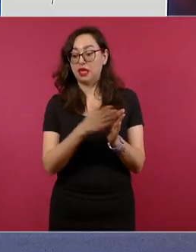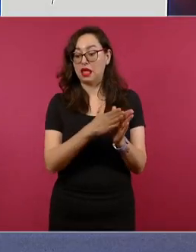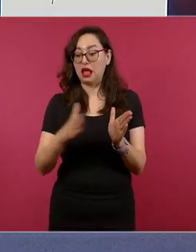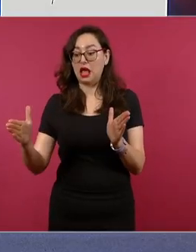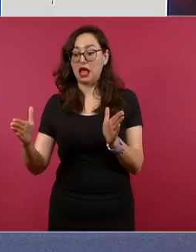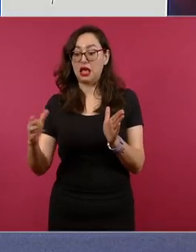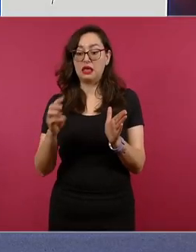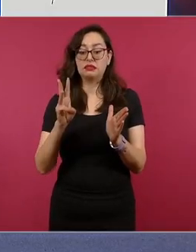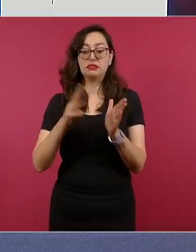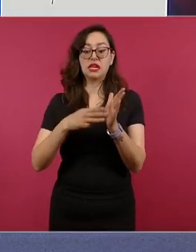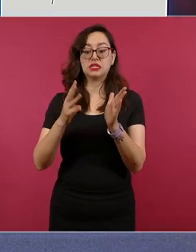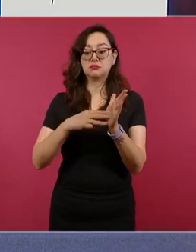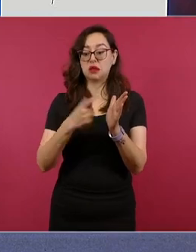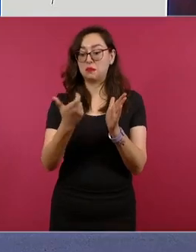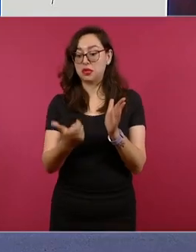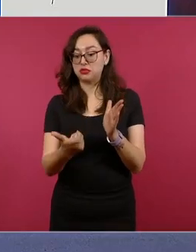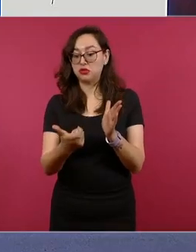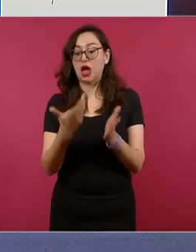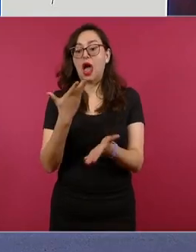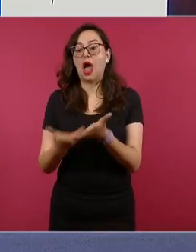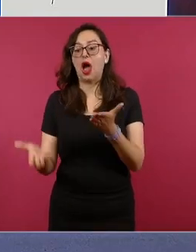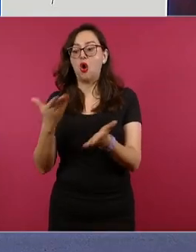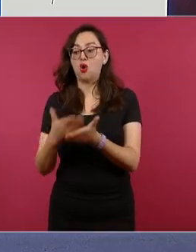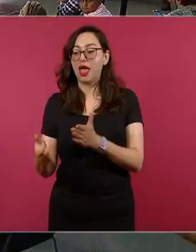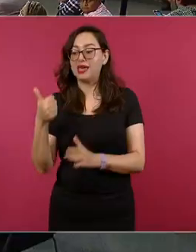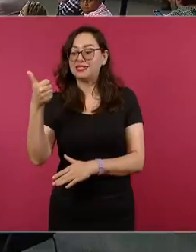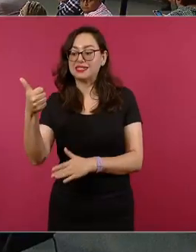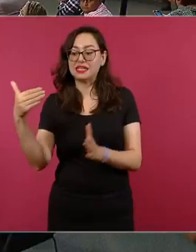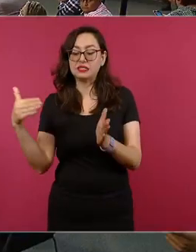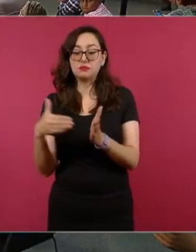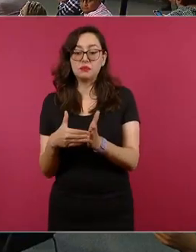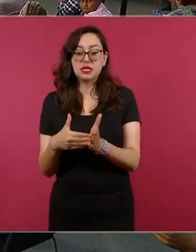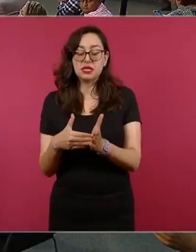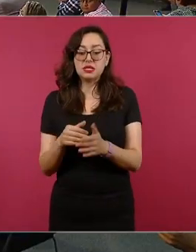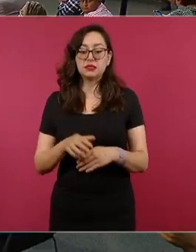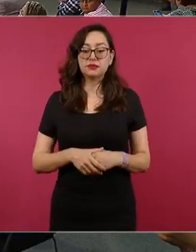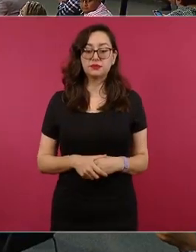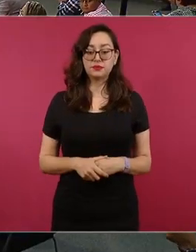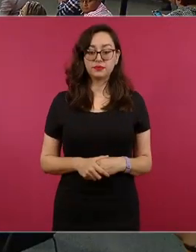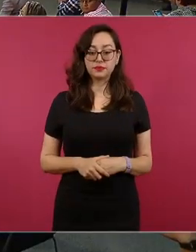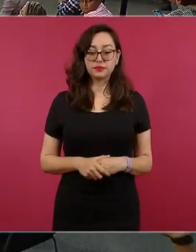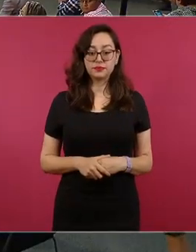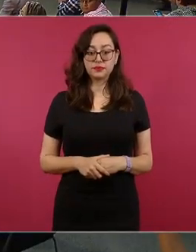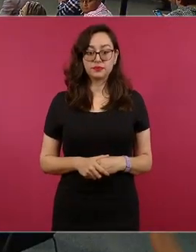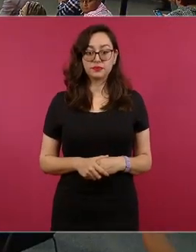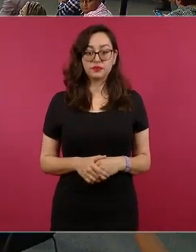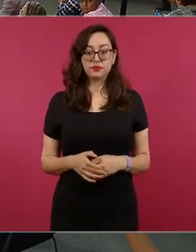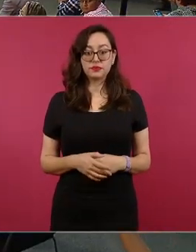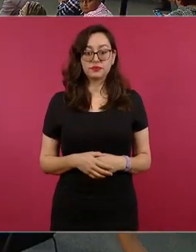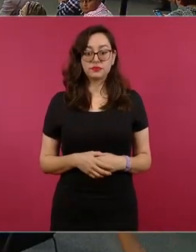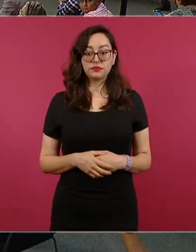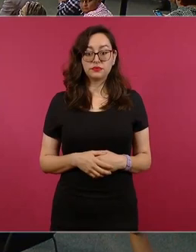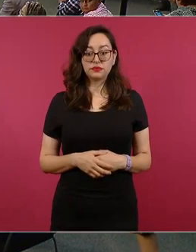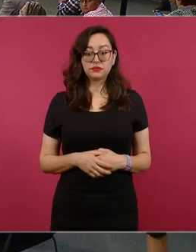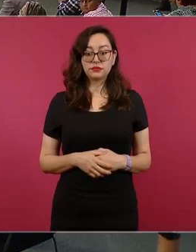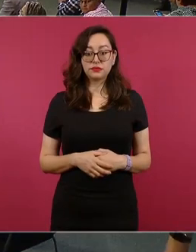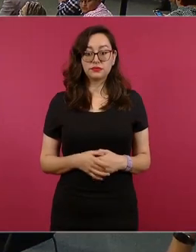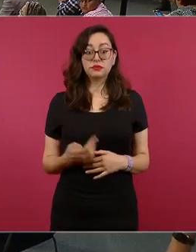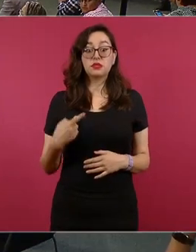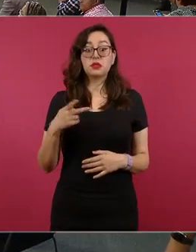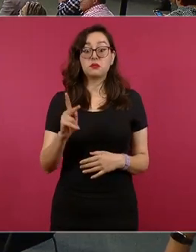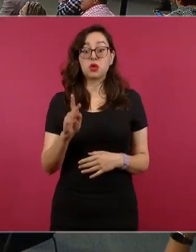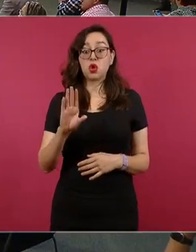en el mismo ejemplo de 10 mil. ¿Y los que se cotizan antes del 97 se están jubilando con el 100 por ciento?